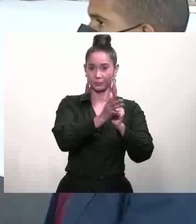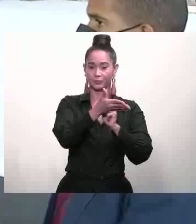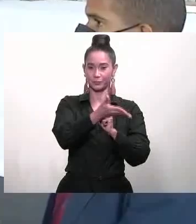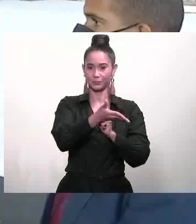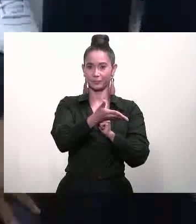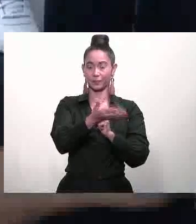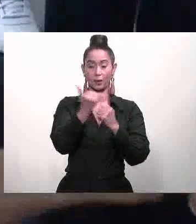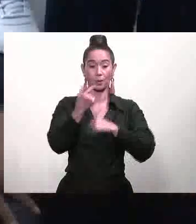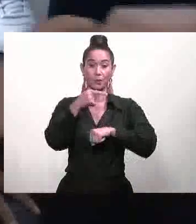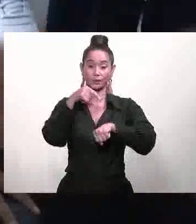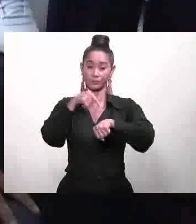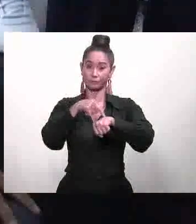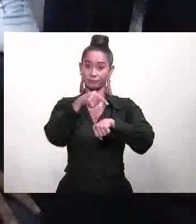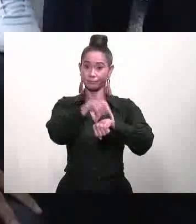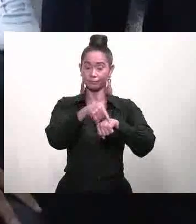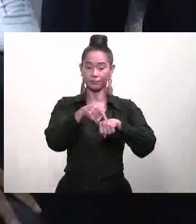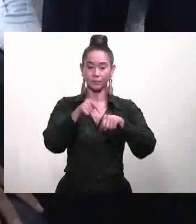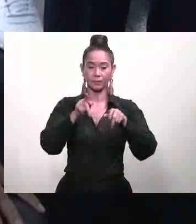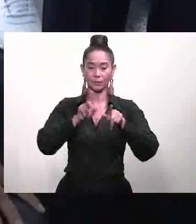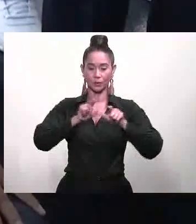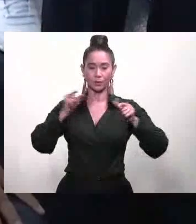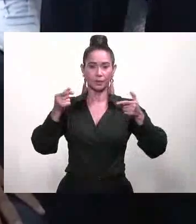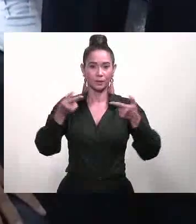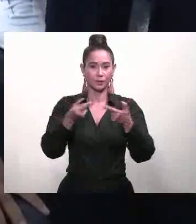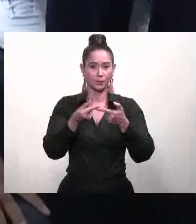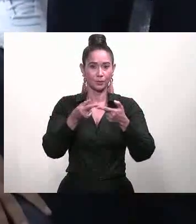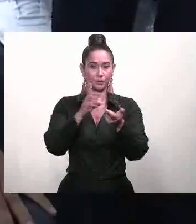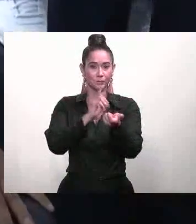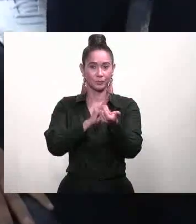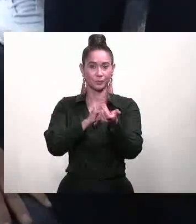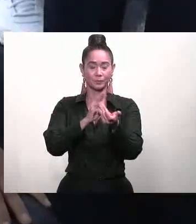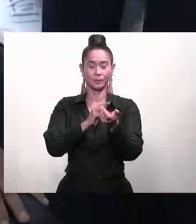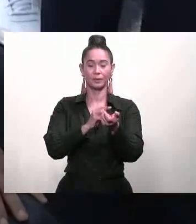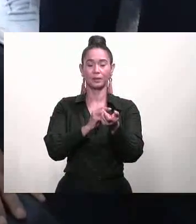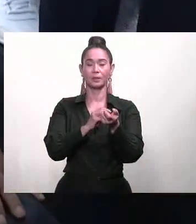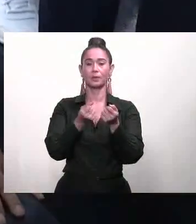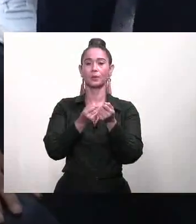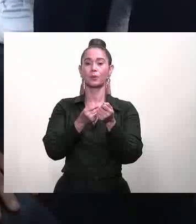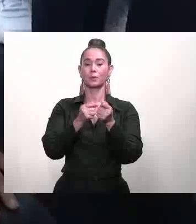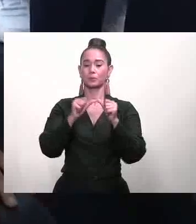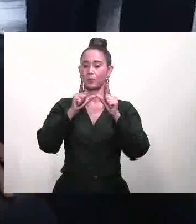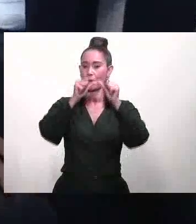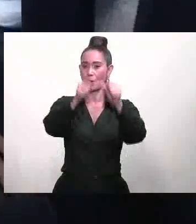En este momento, el personal médico tiene a su cargo las próximas dosis.